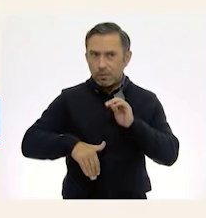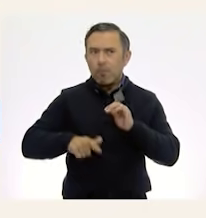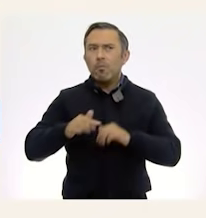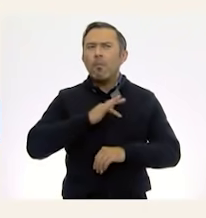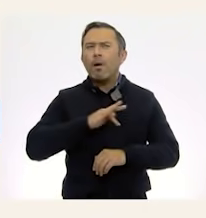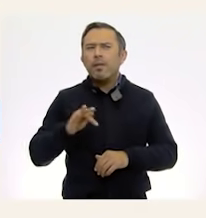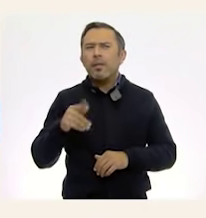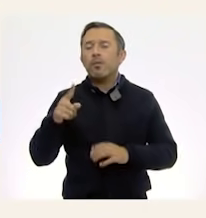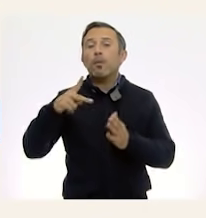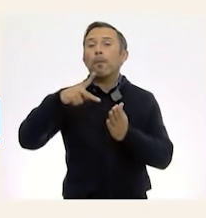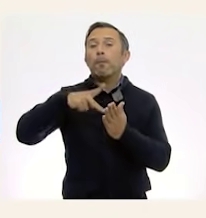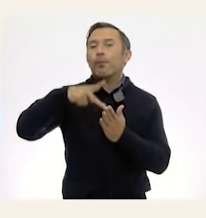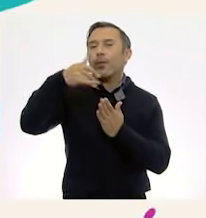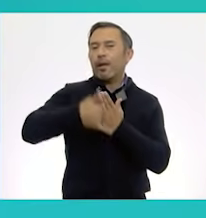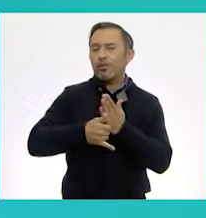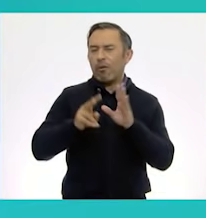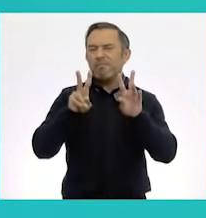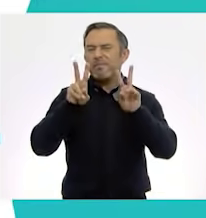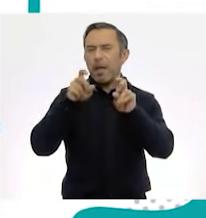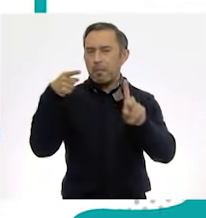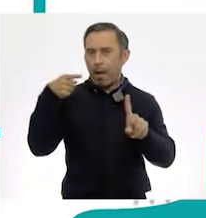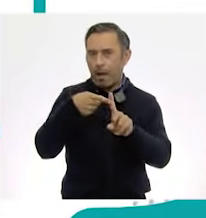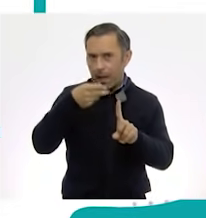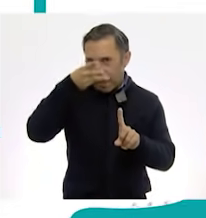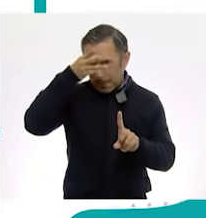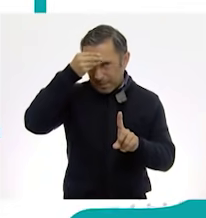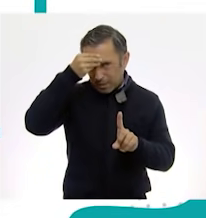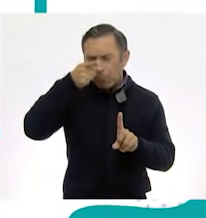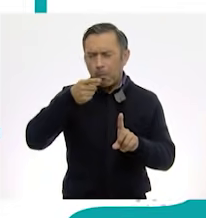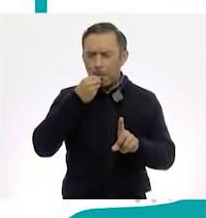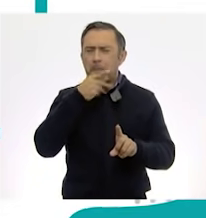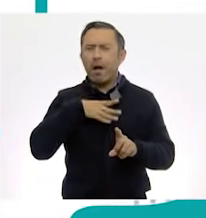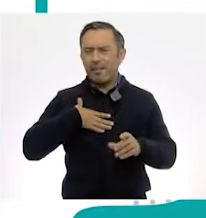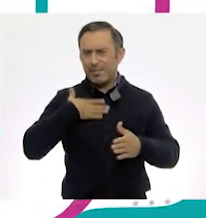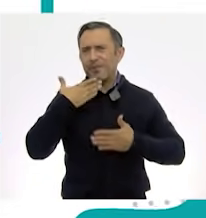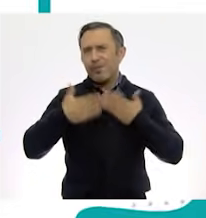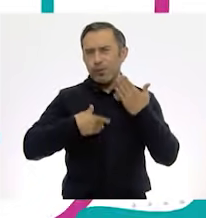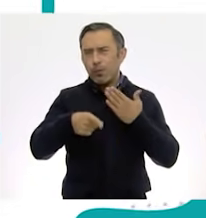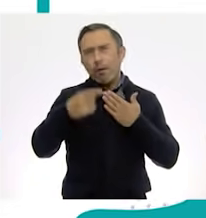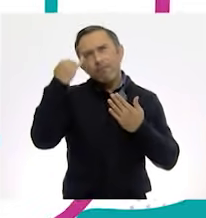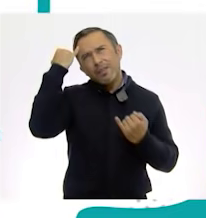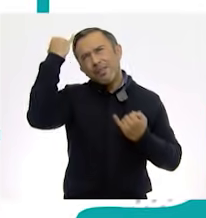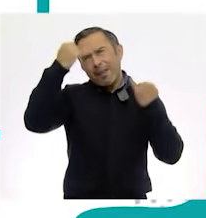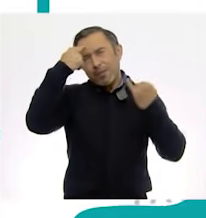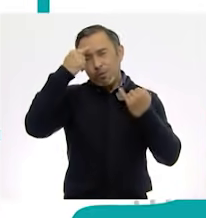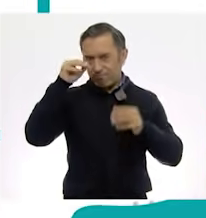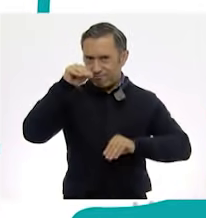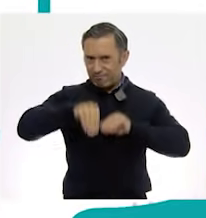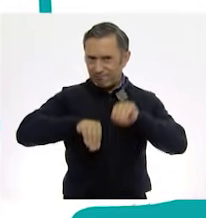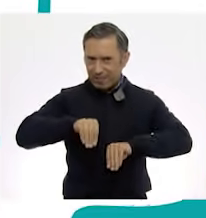trabajar por proyectos. Te divertirás y pondrás en acción tu creatividad.